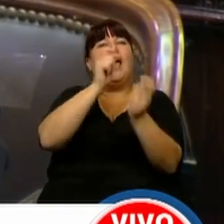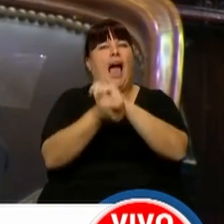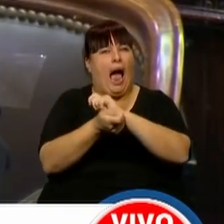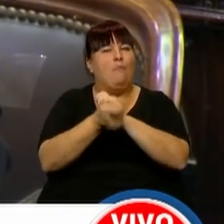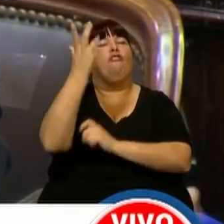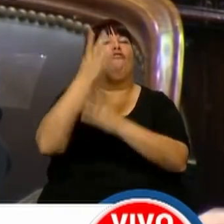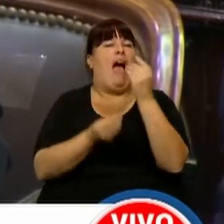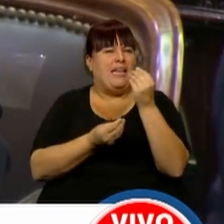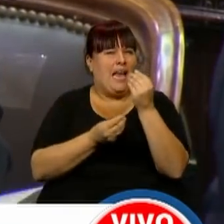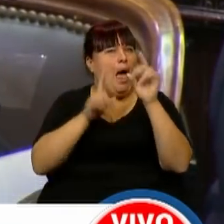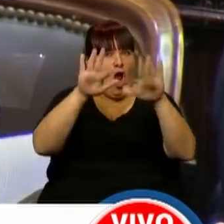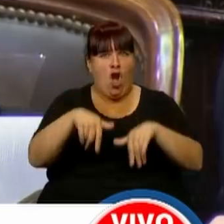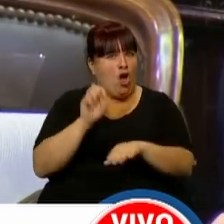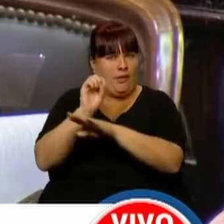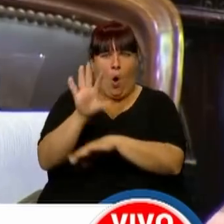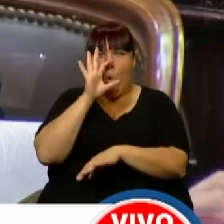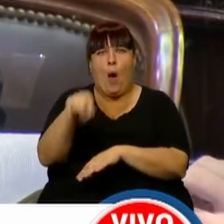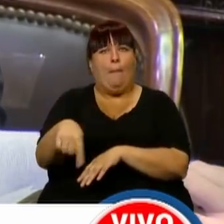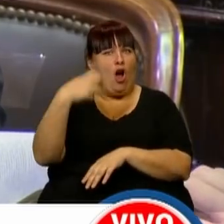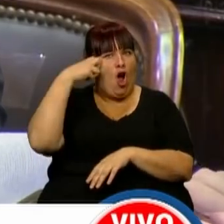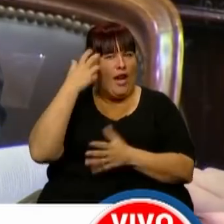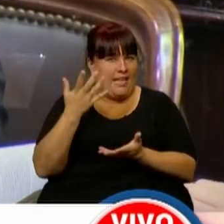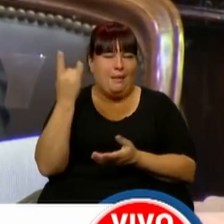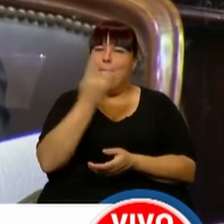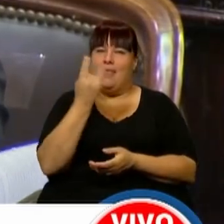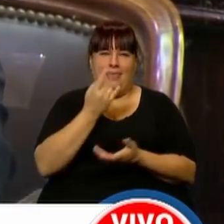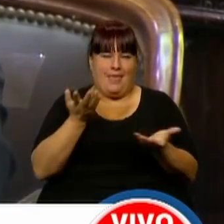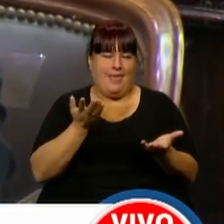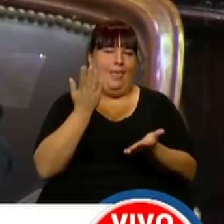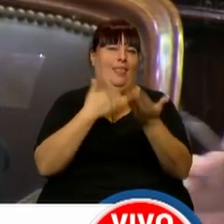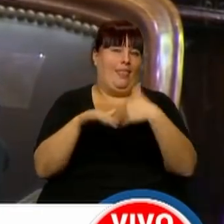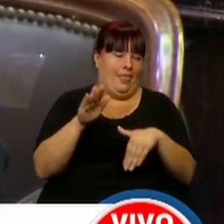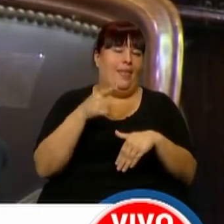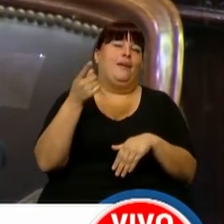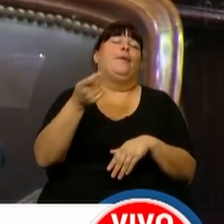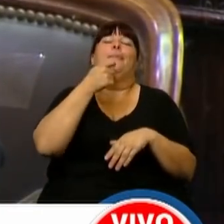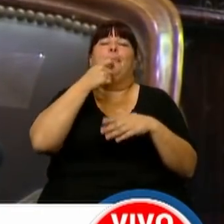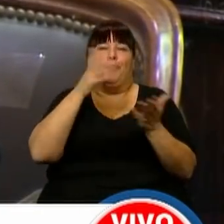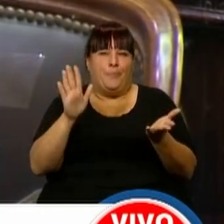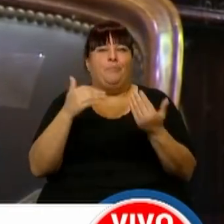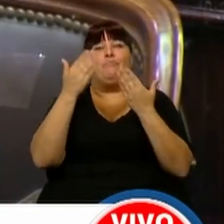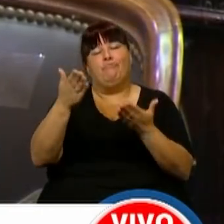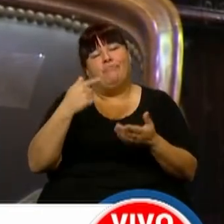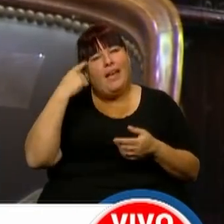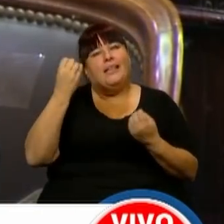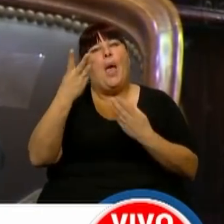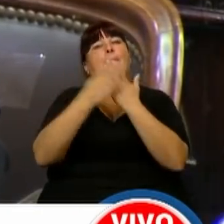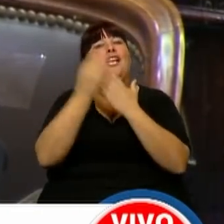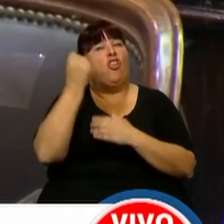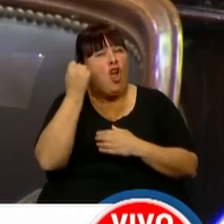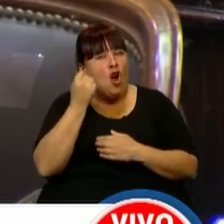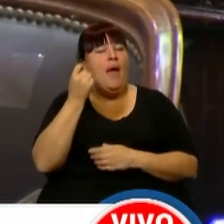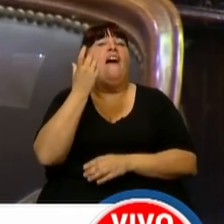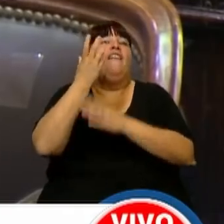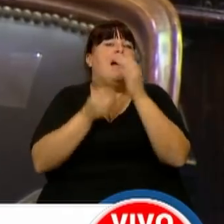sido un error. Pero esa nota no había ingresado nunca al Congreso. Fue falso. En todo caso, por el lado, vamos a conferirle la buena fe al ministro de Economía,